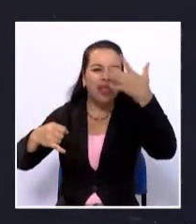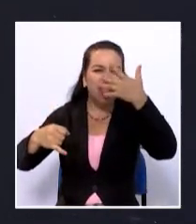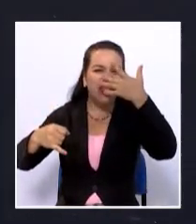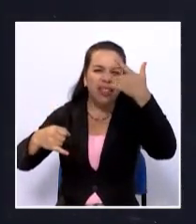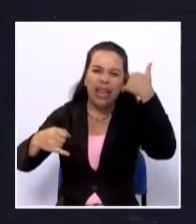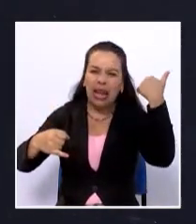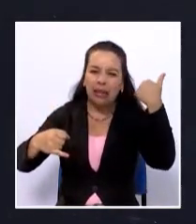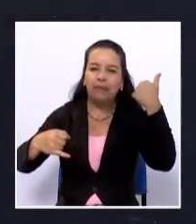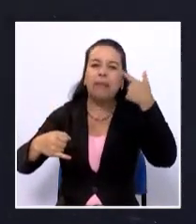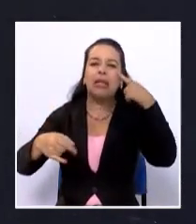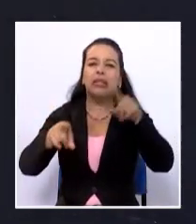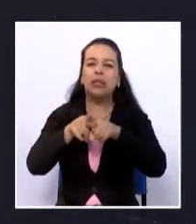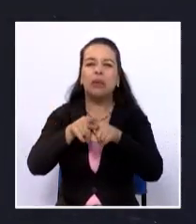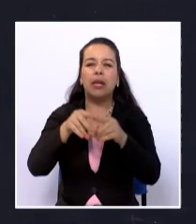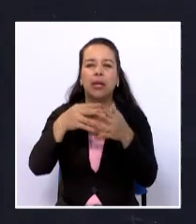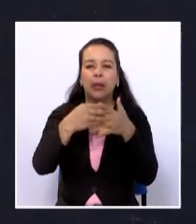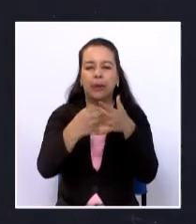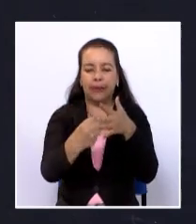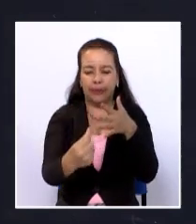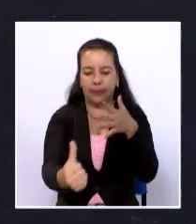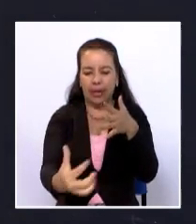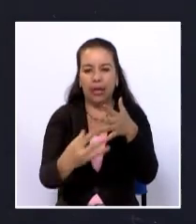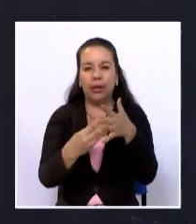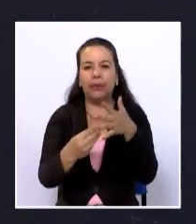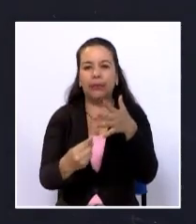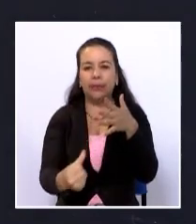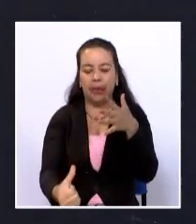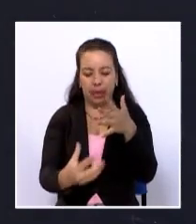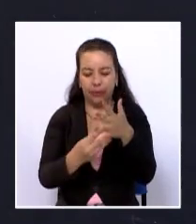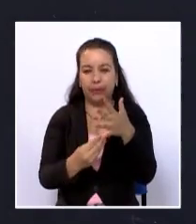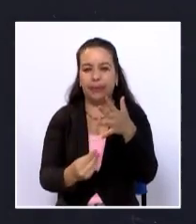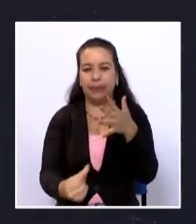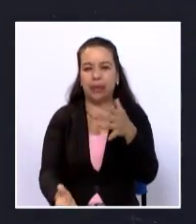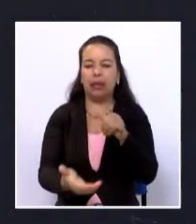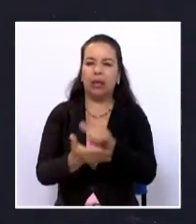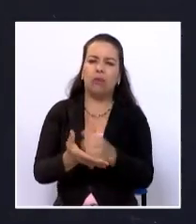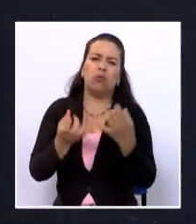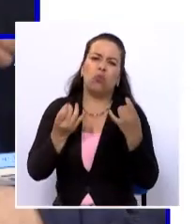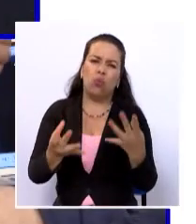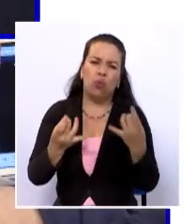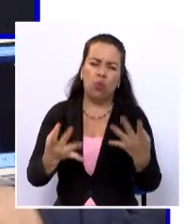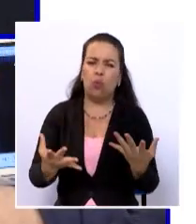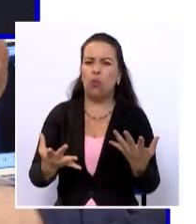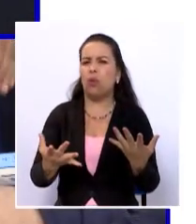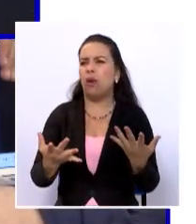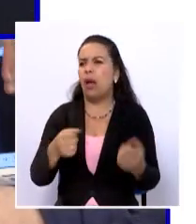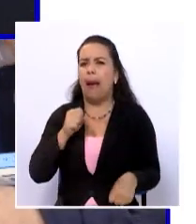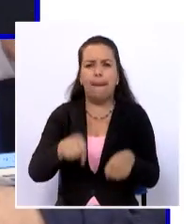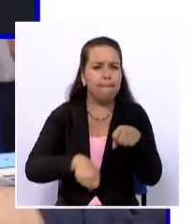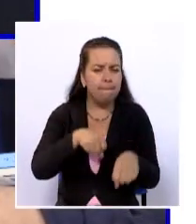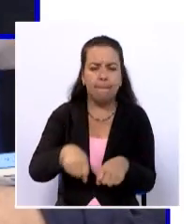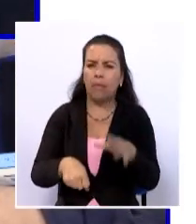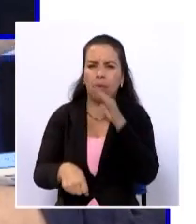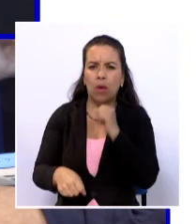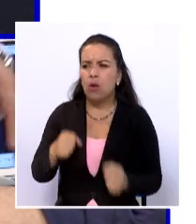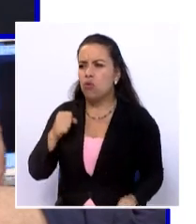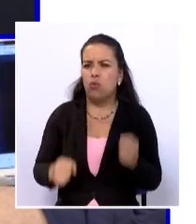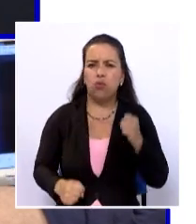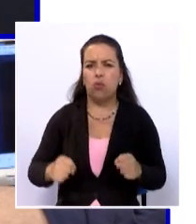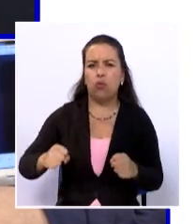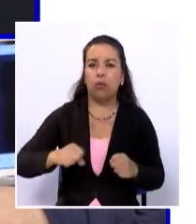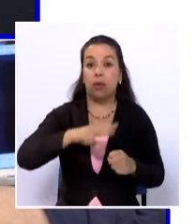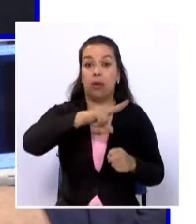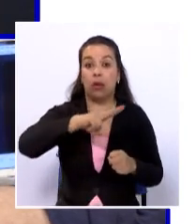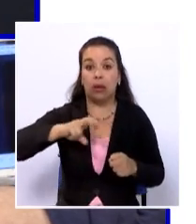de una tela cierto y eso me hace que se genere patología dolor incapacidad funcional y capacidad para extender